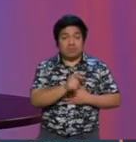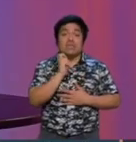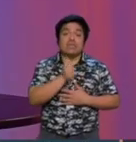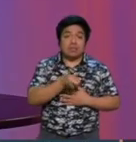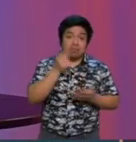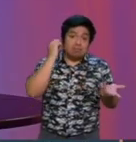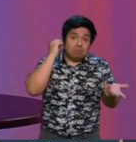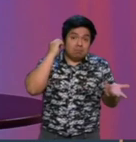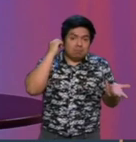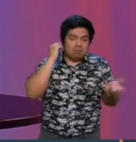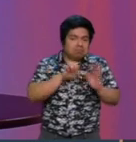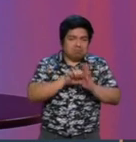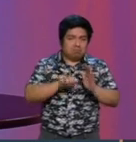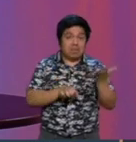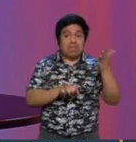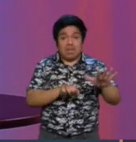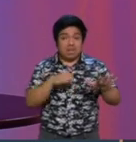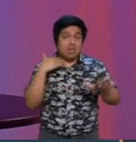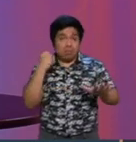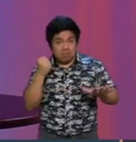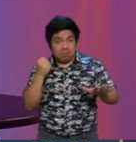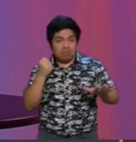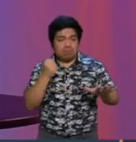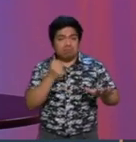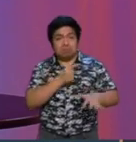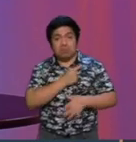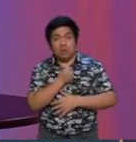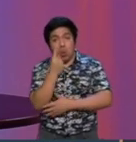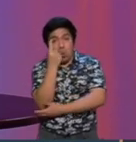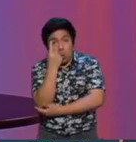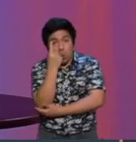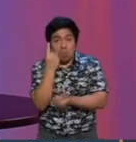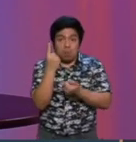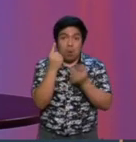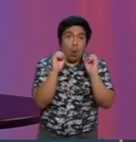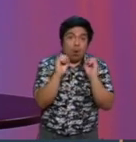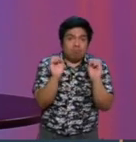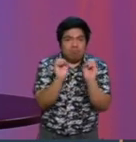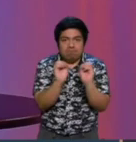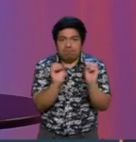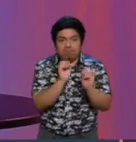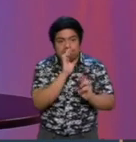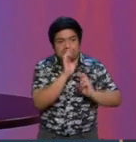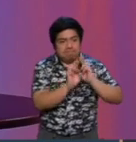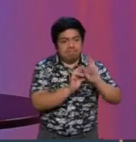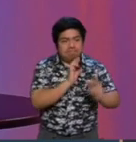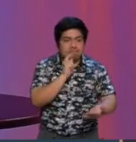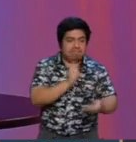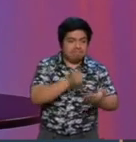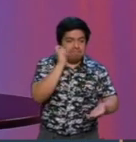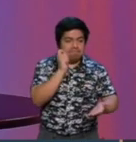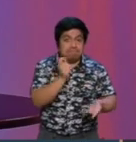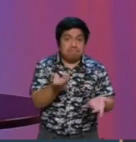esto? Que de cada 10 delitos que se cometen, prácticamente solamente uno o ninguno son resueltos. Es decir, en